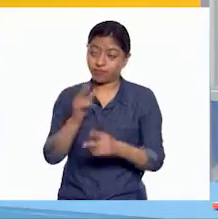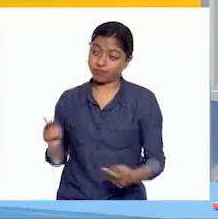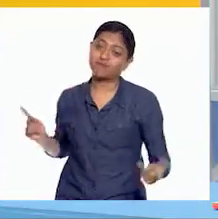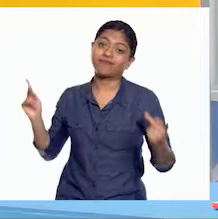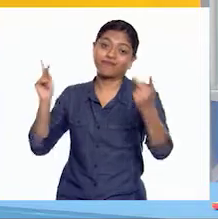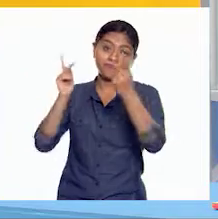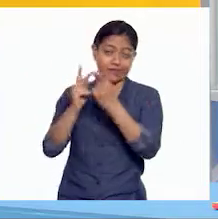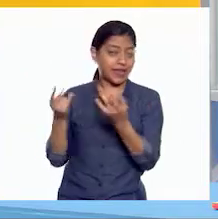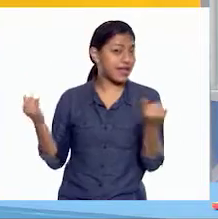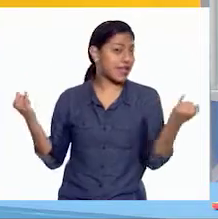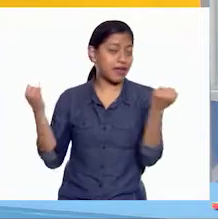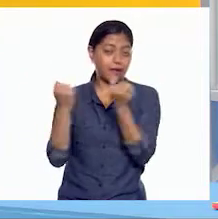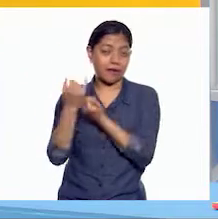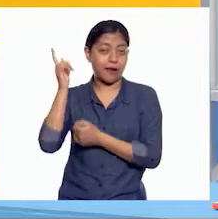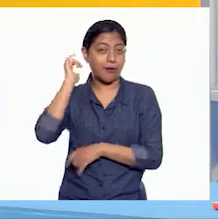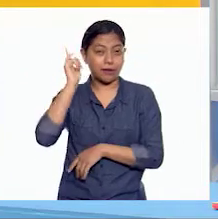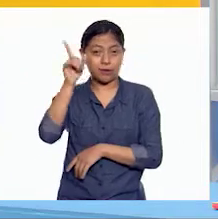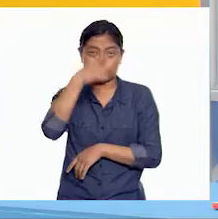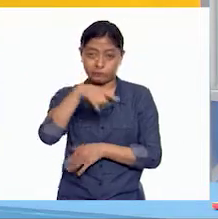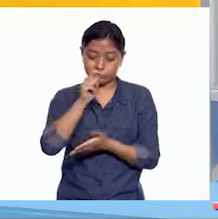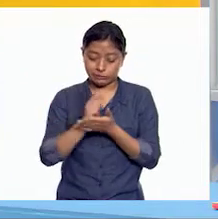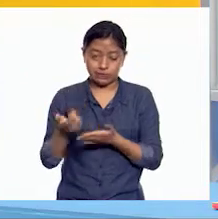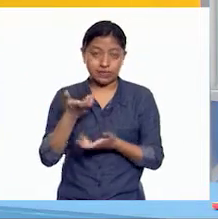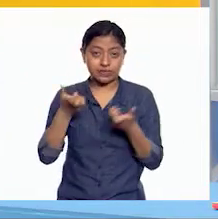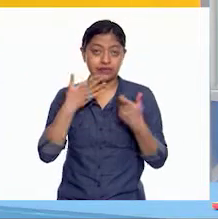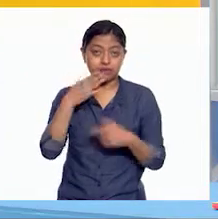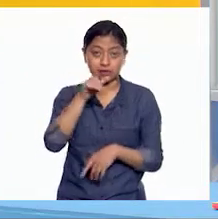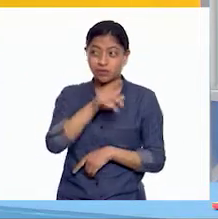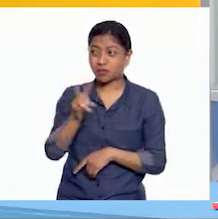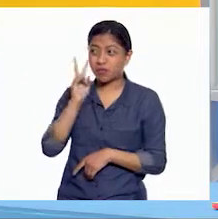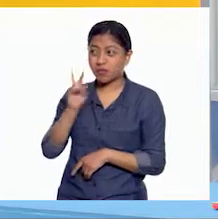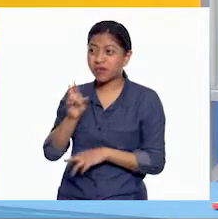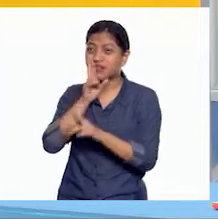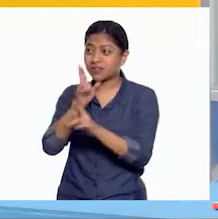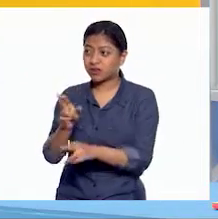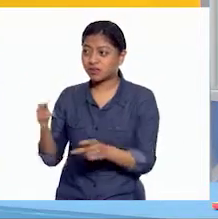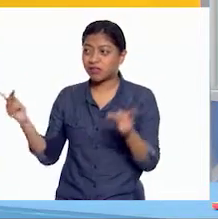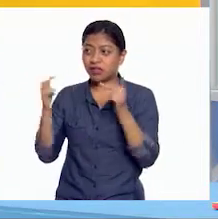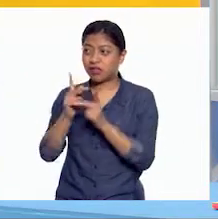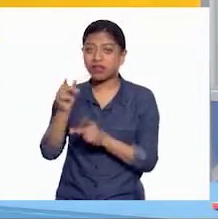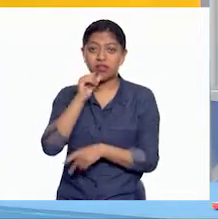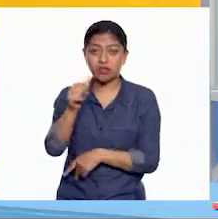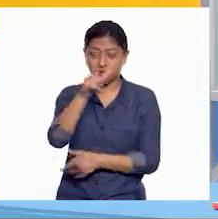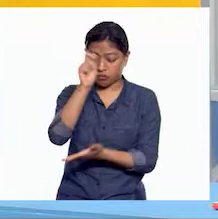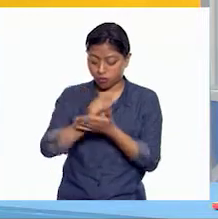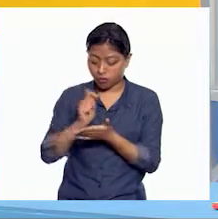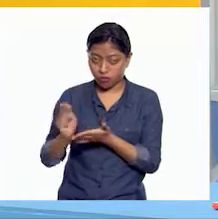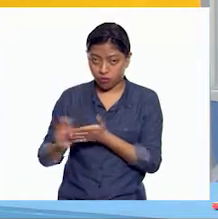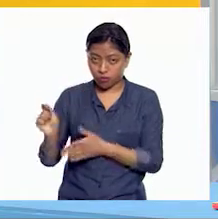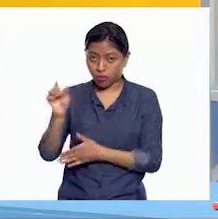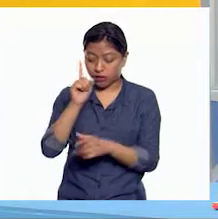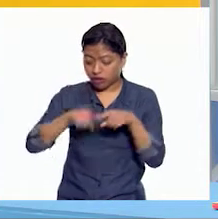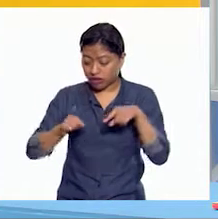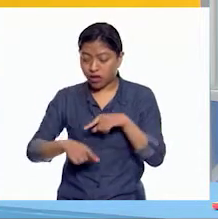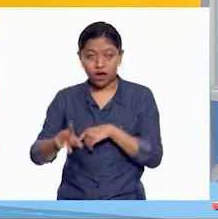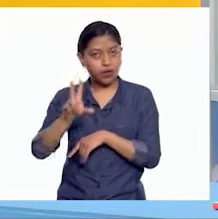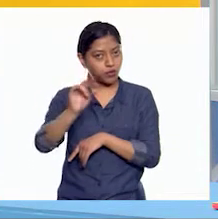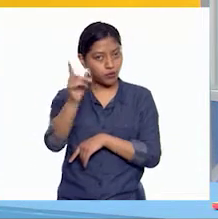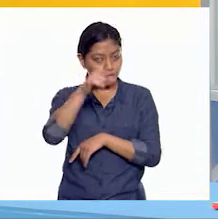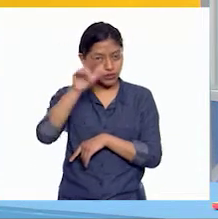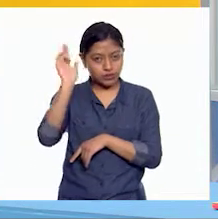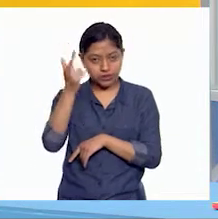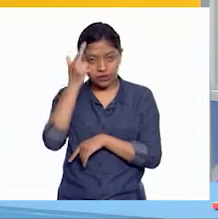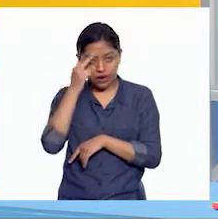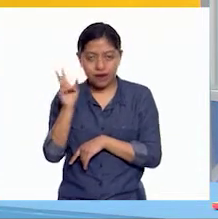alumnas coincidan con las que aquí encontramos. Si no es así, no las borres. Lo que no borres lo que hiciste. Recuerda que